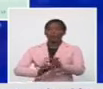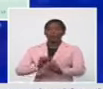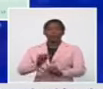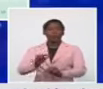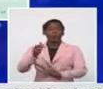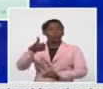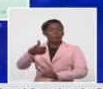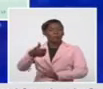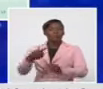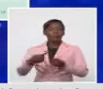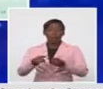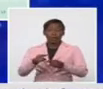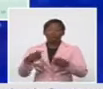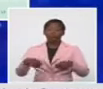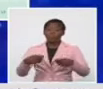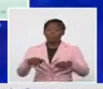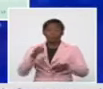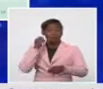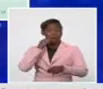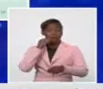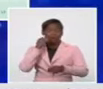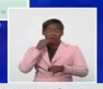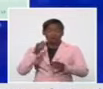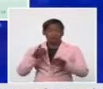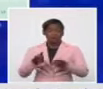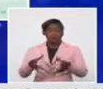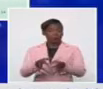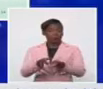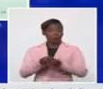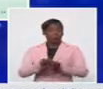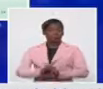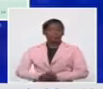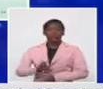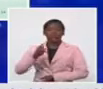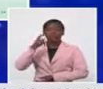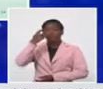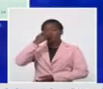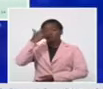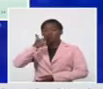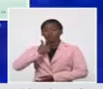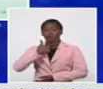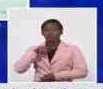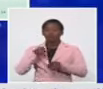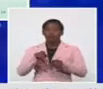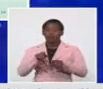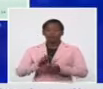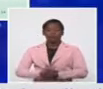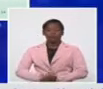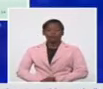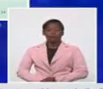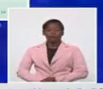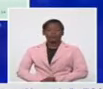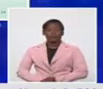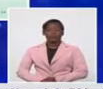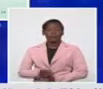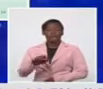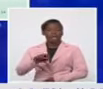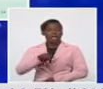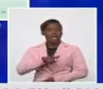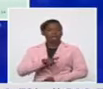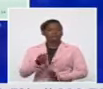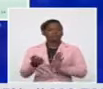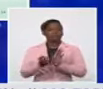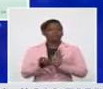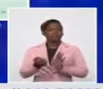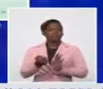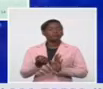elevado. Ciego Dávila con evidente control confirma un solo caso en el día de ayer. El día anterior no había confirmado